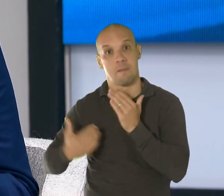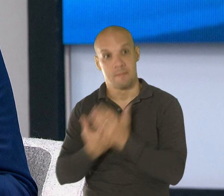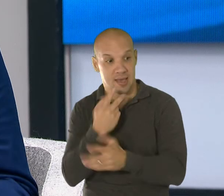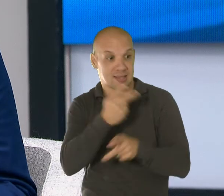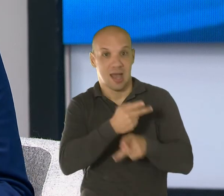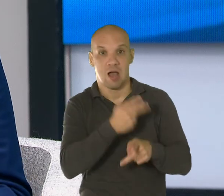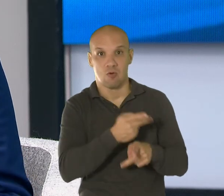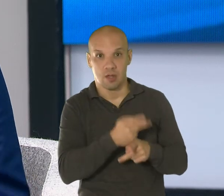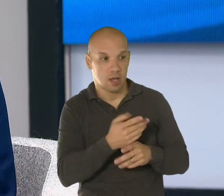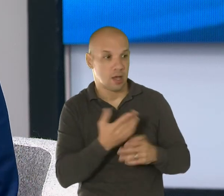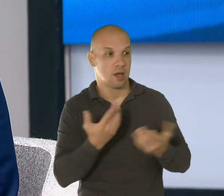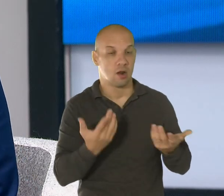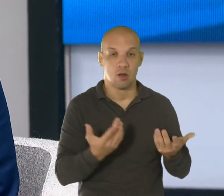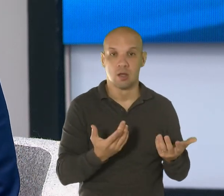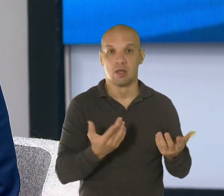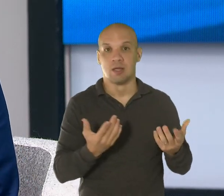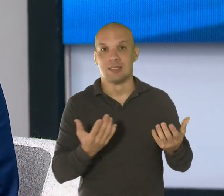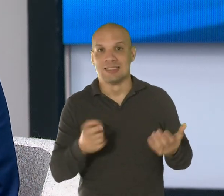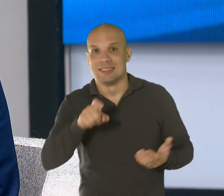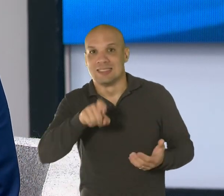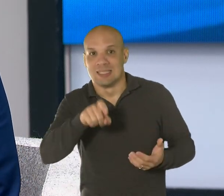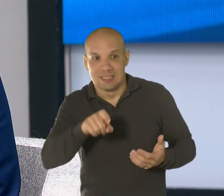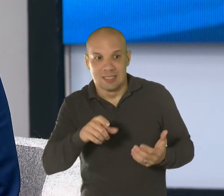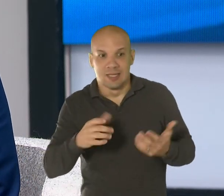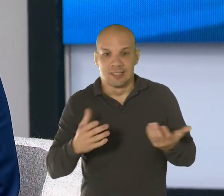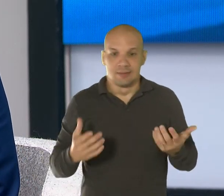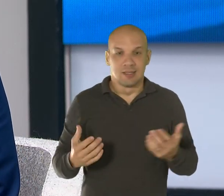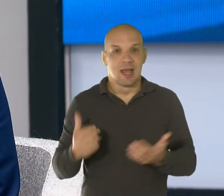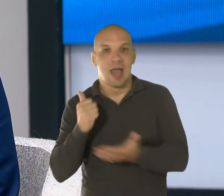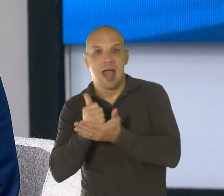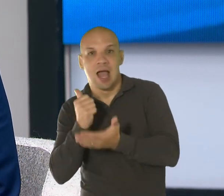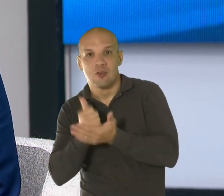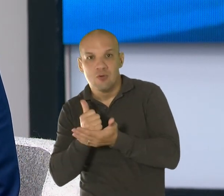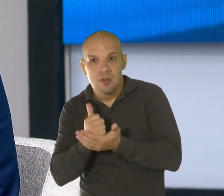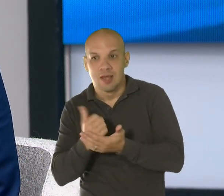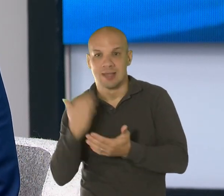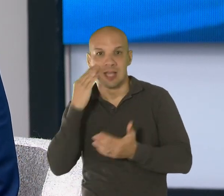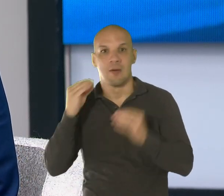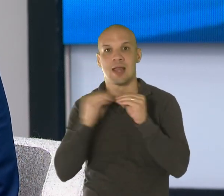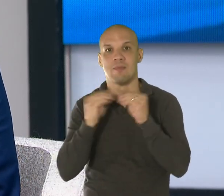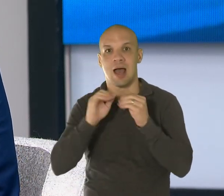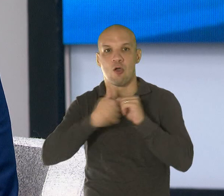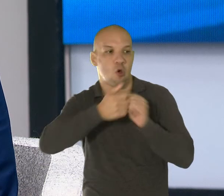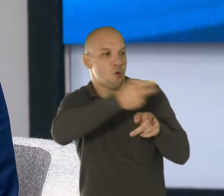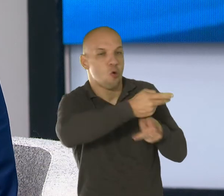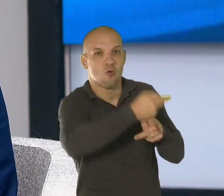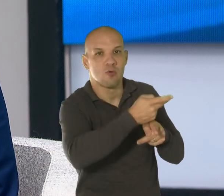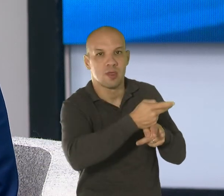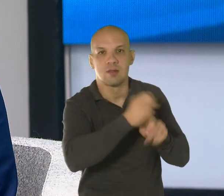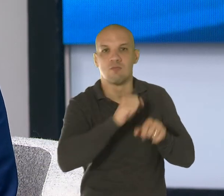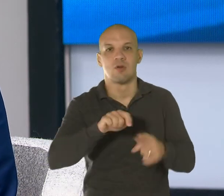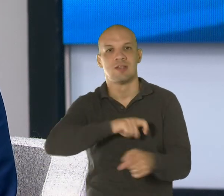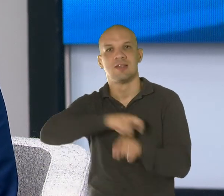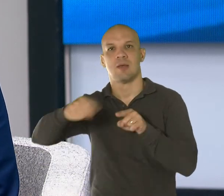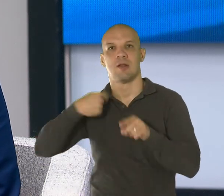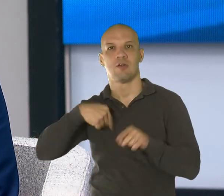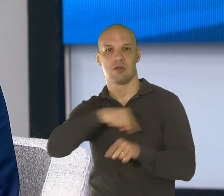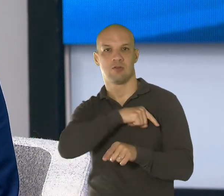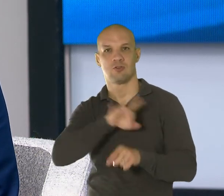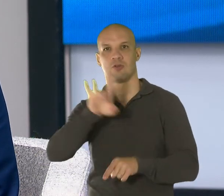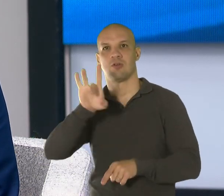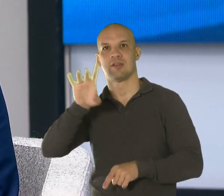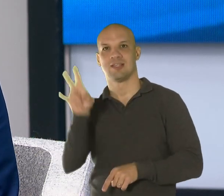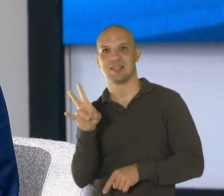y ha identificado que necesita algún tipo de ayuda en cuanto a conocer más de la tarea que está haciendo, puede comunicarse con nosotros al